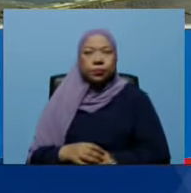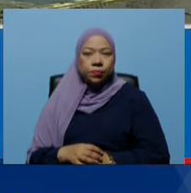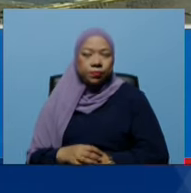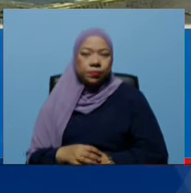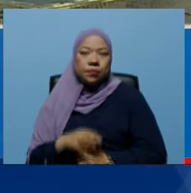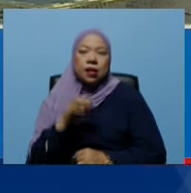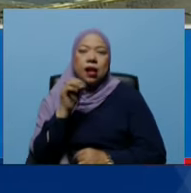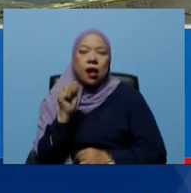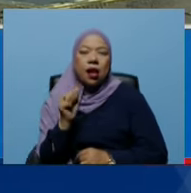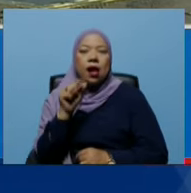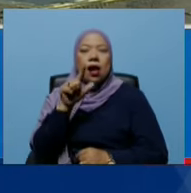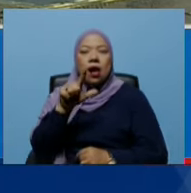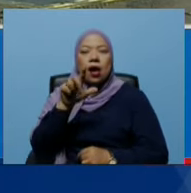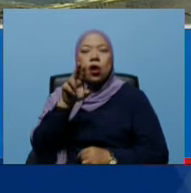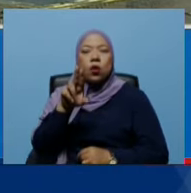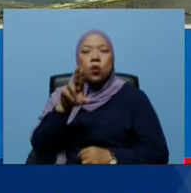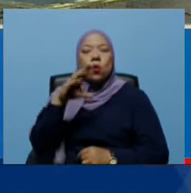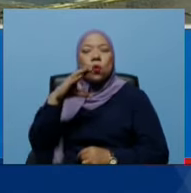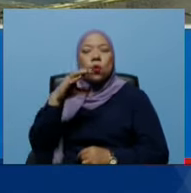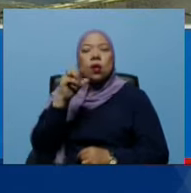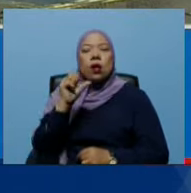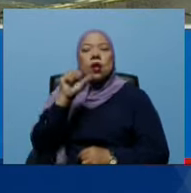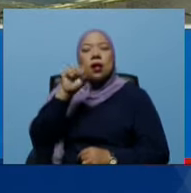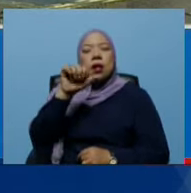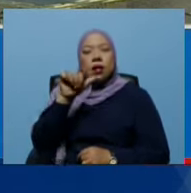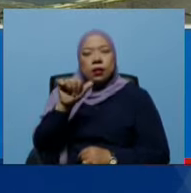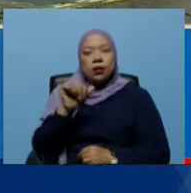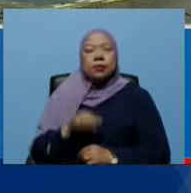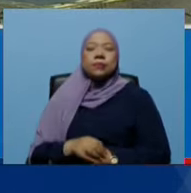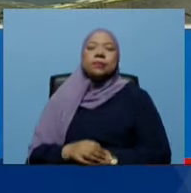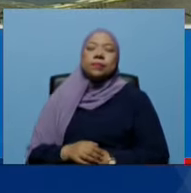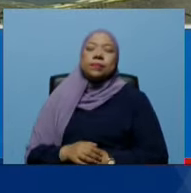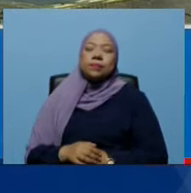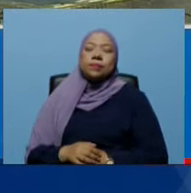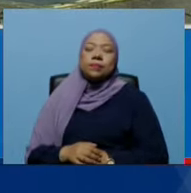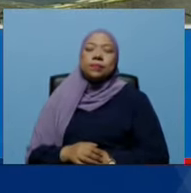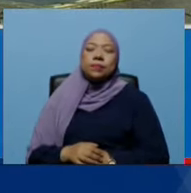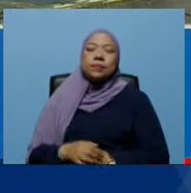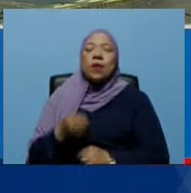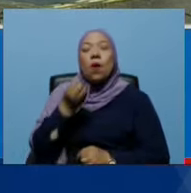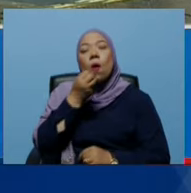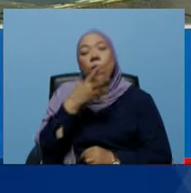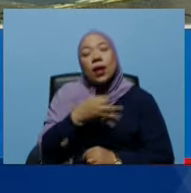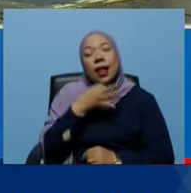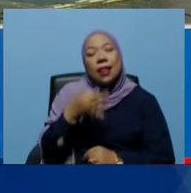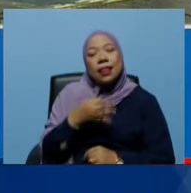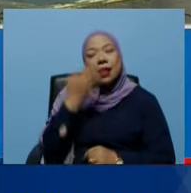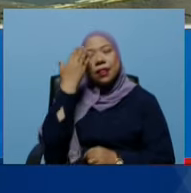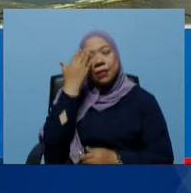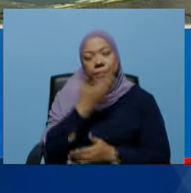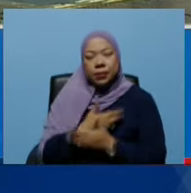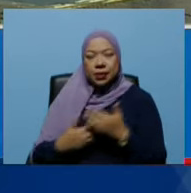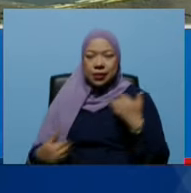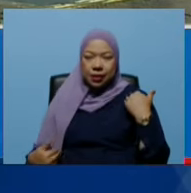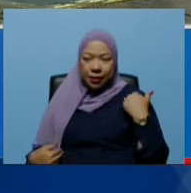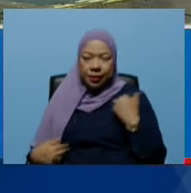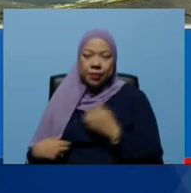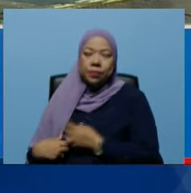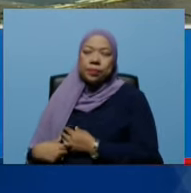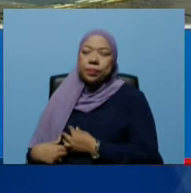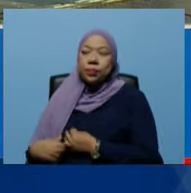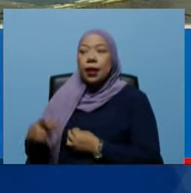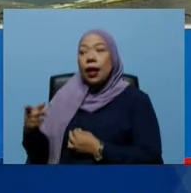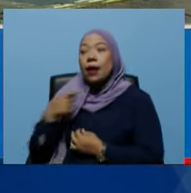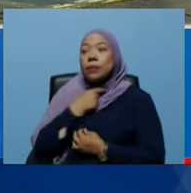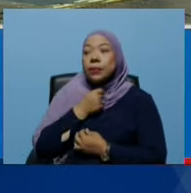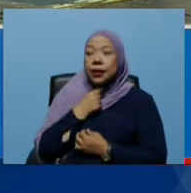que, Rafael, adelante. Buenas tardes, presidente. Un gusto saludarlo y mostrarle